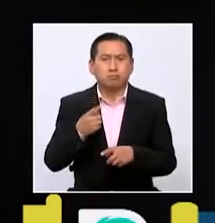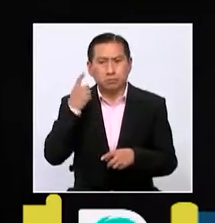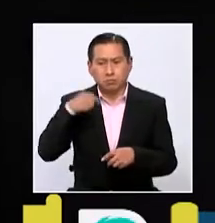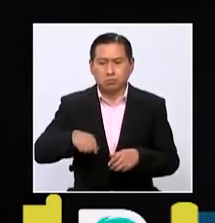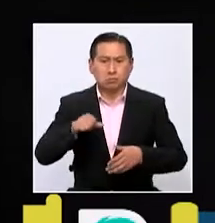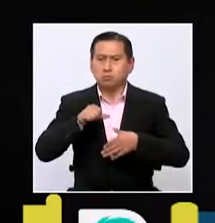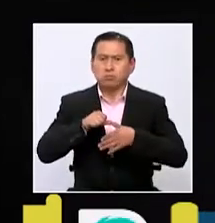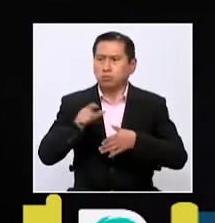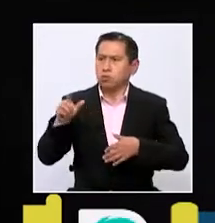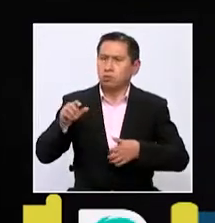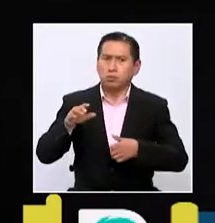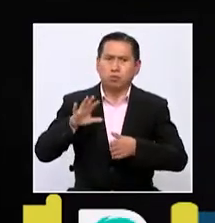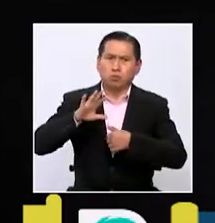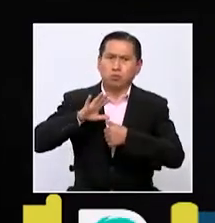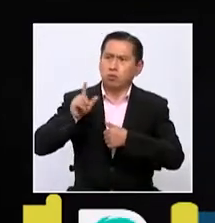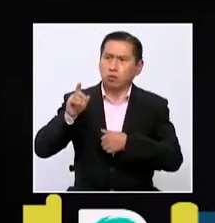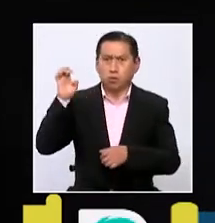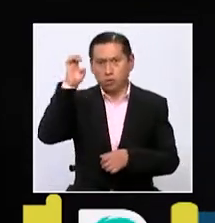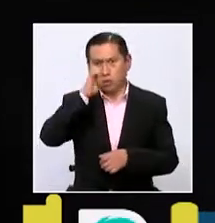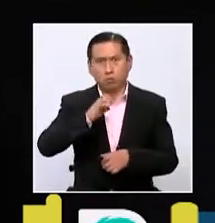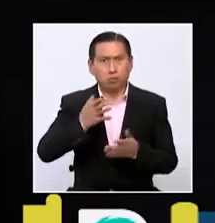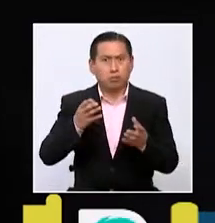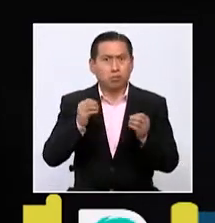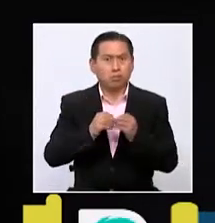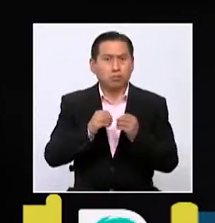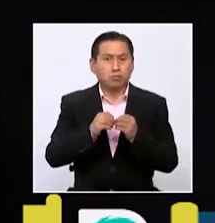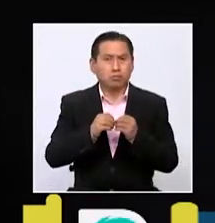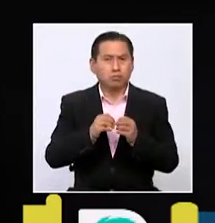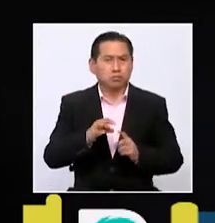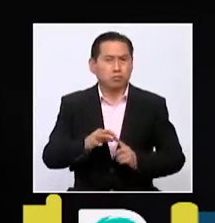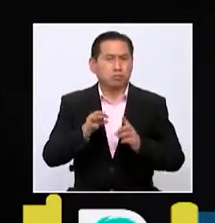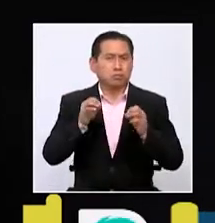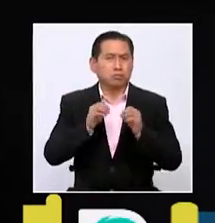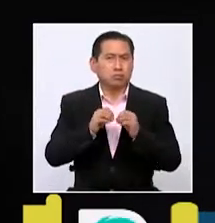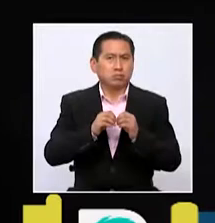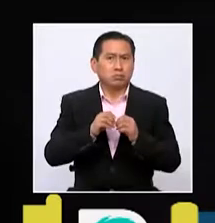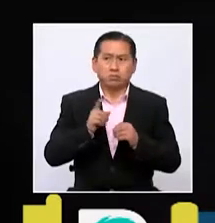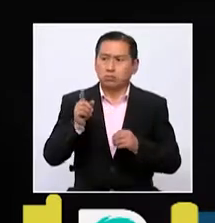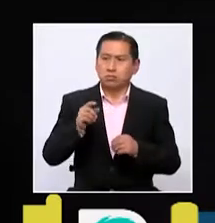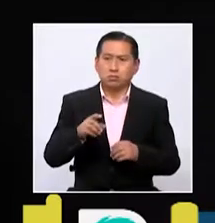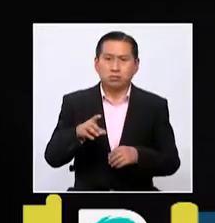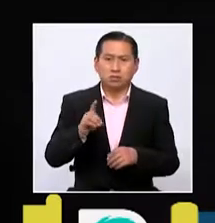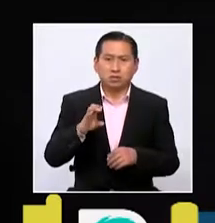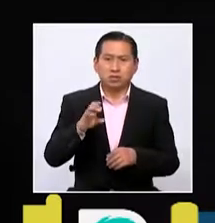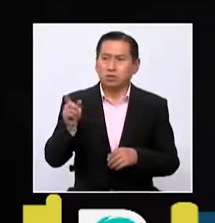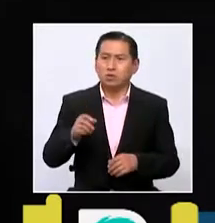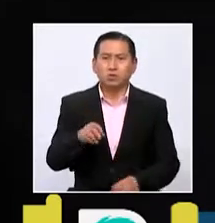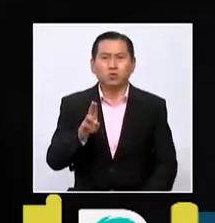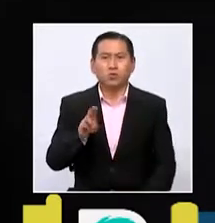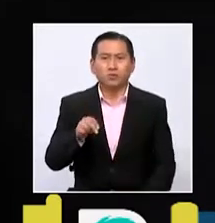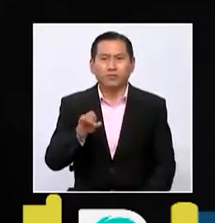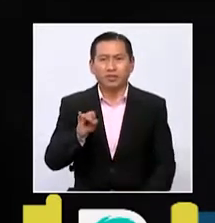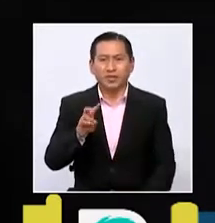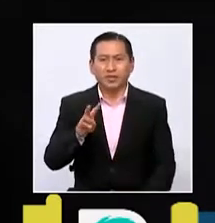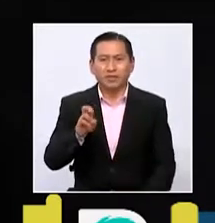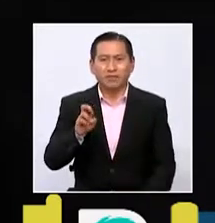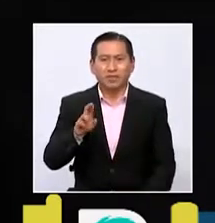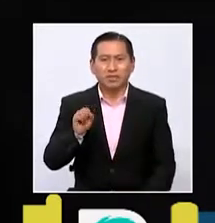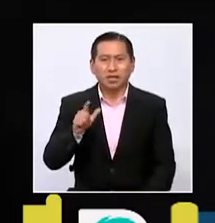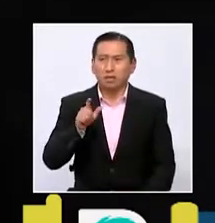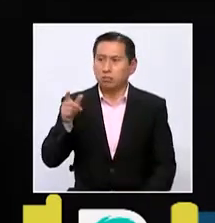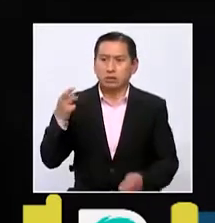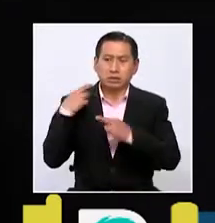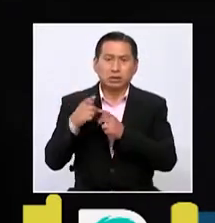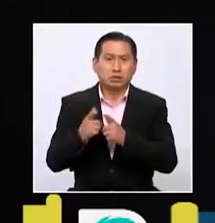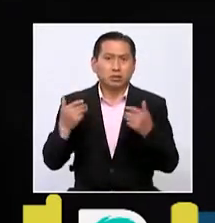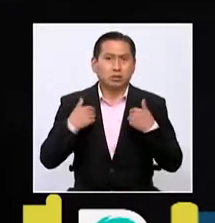en Norteamérica y en Europa. En el caso específico de NBC Universal, Telemundo Studios, hay un gran sentido de responsabilidad